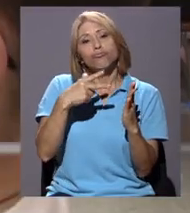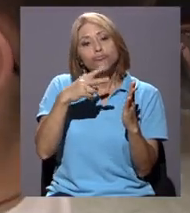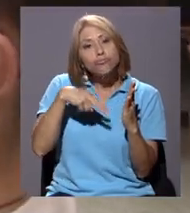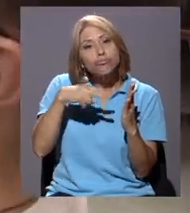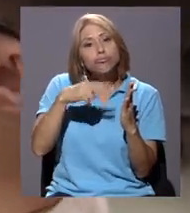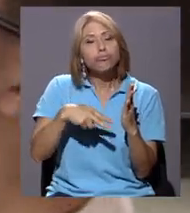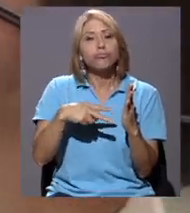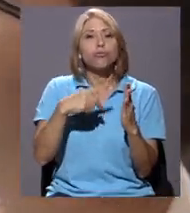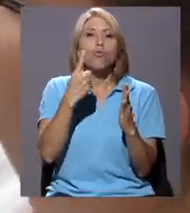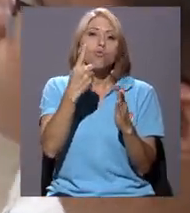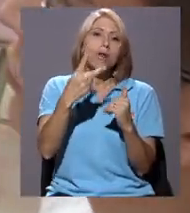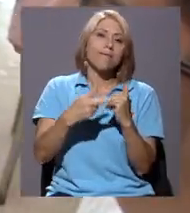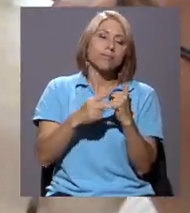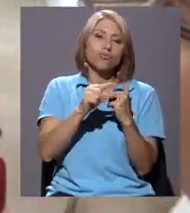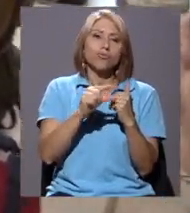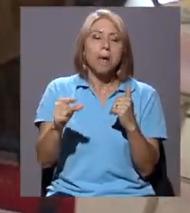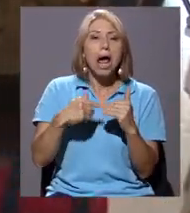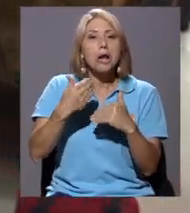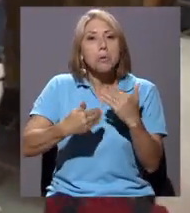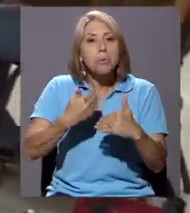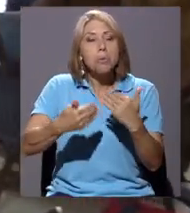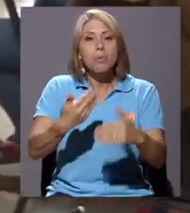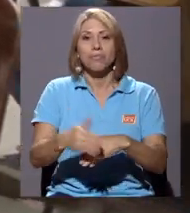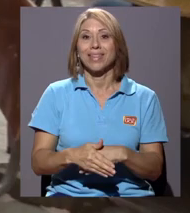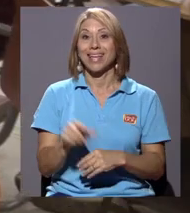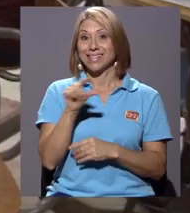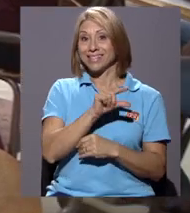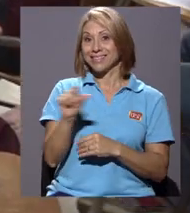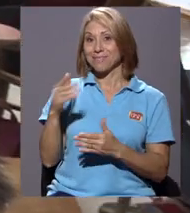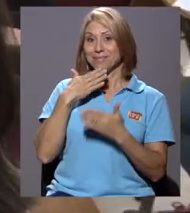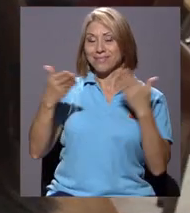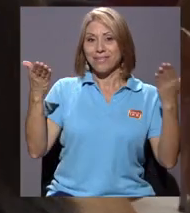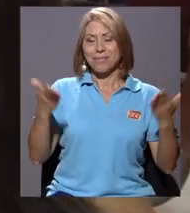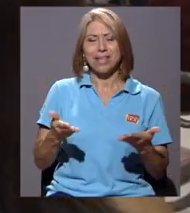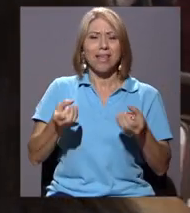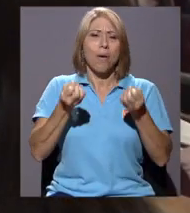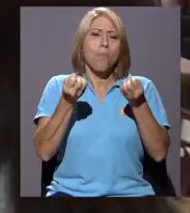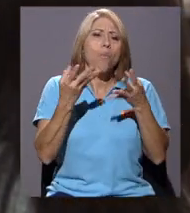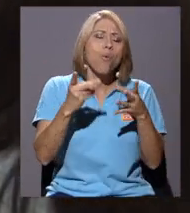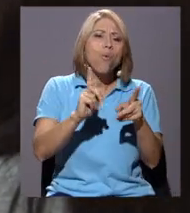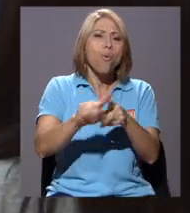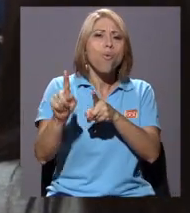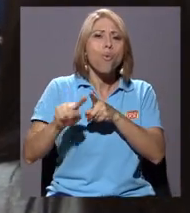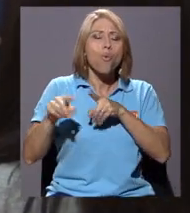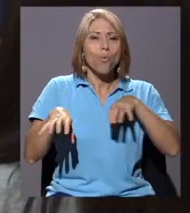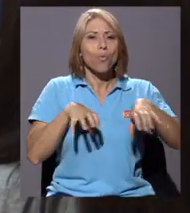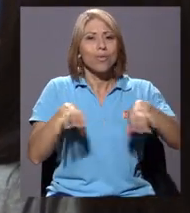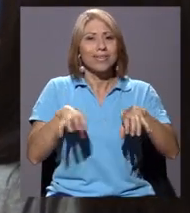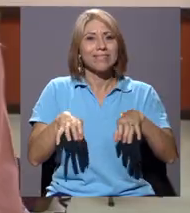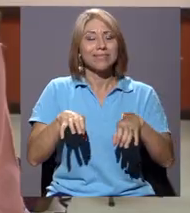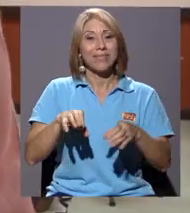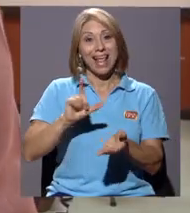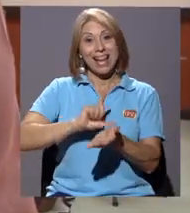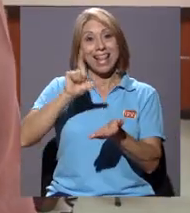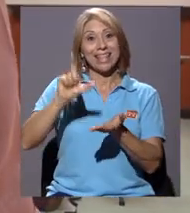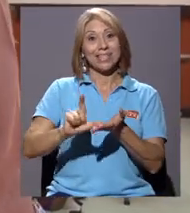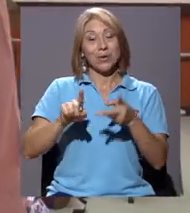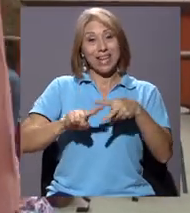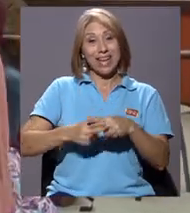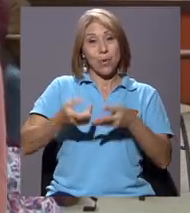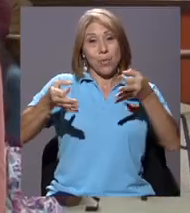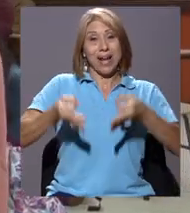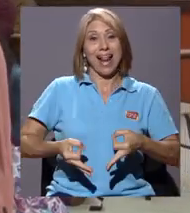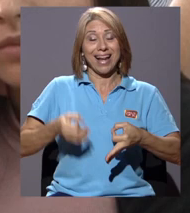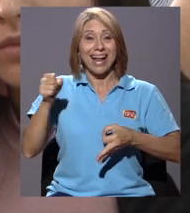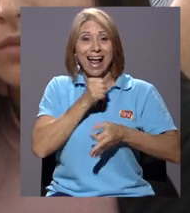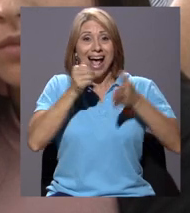semana. La semana de bienvenida estuvo cargada de actividades. La lección inaugural fue impartida por el